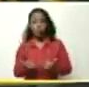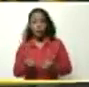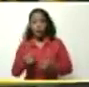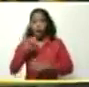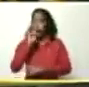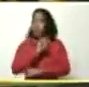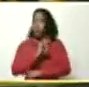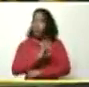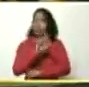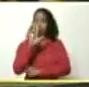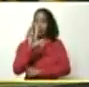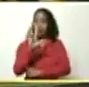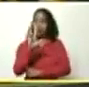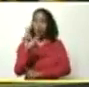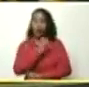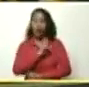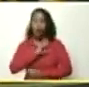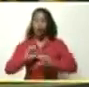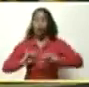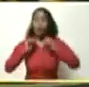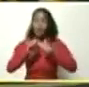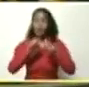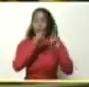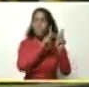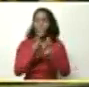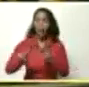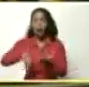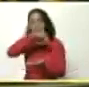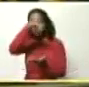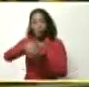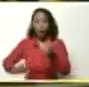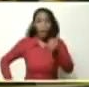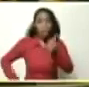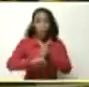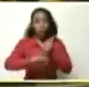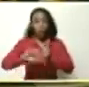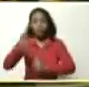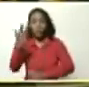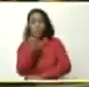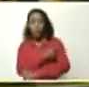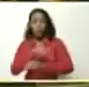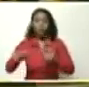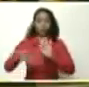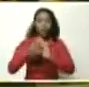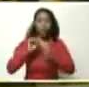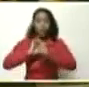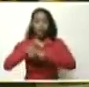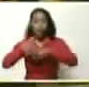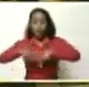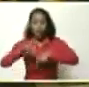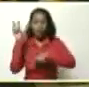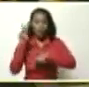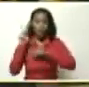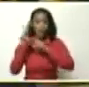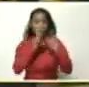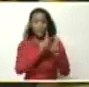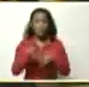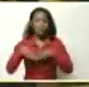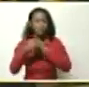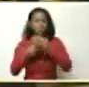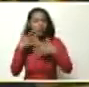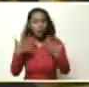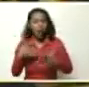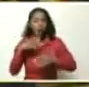lunes 3 de enero comenzamos el Plan Nacional de Refuerzo de la Vacunación contra la COVID en Venezuela. Este plan va a ser de